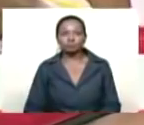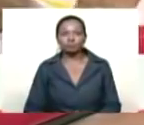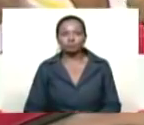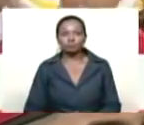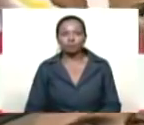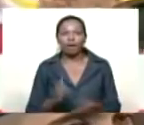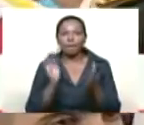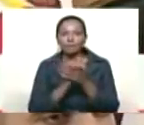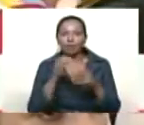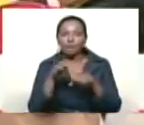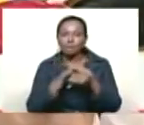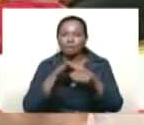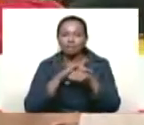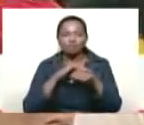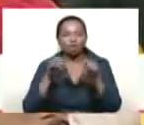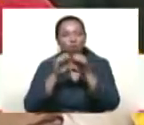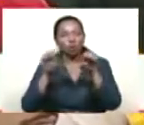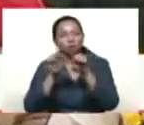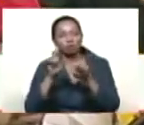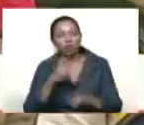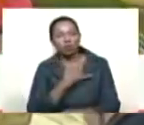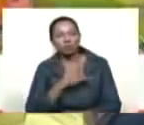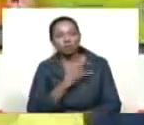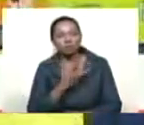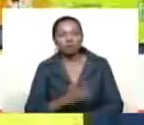Compañero ministro de Educación Universitaria,